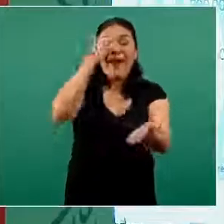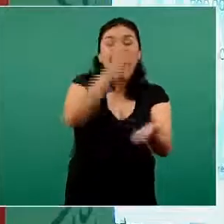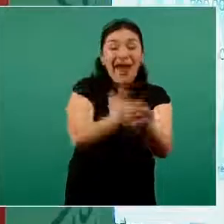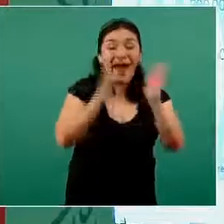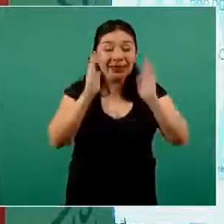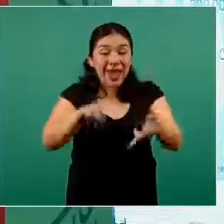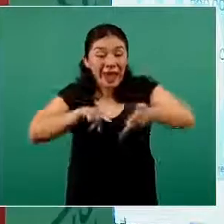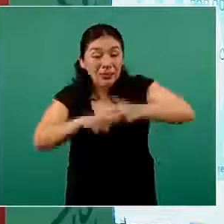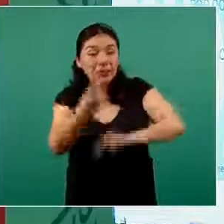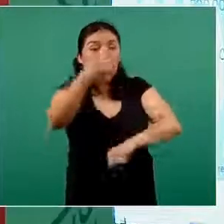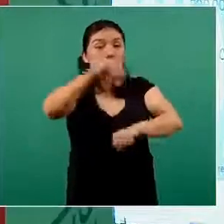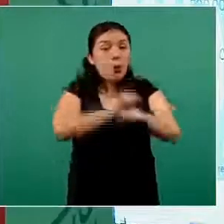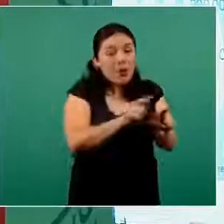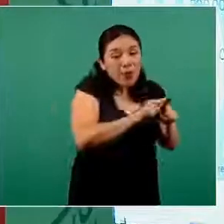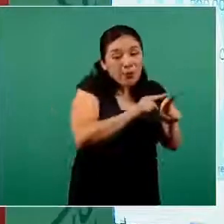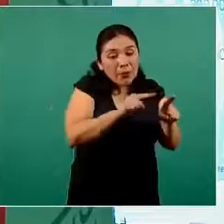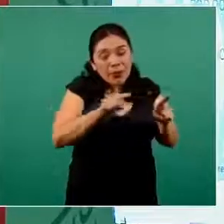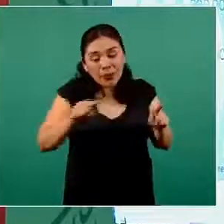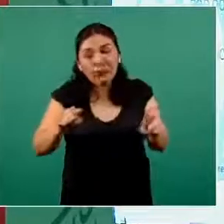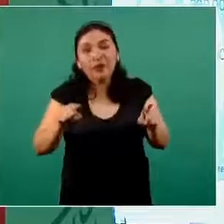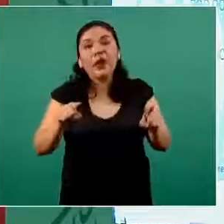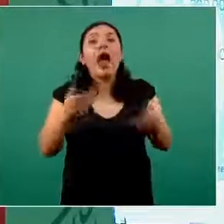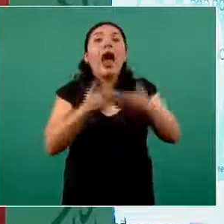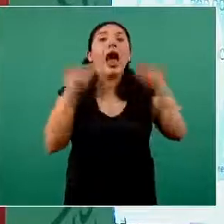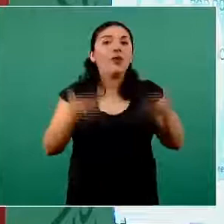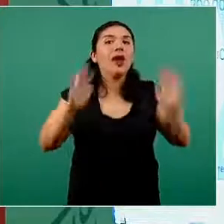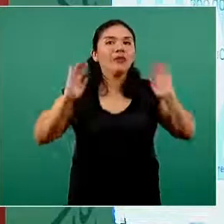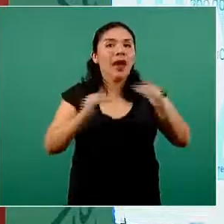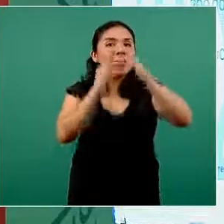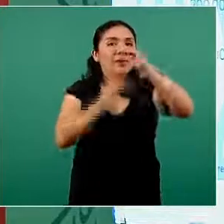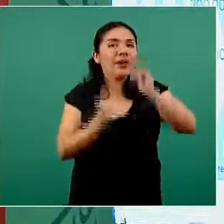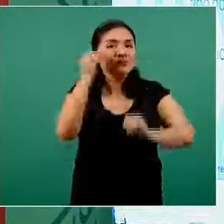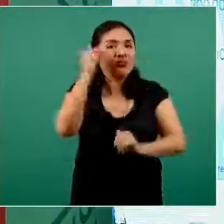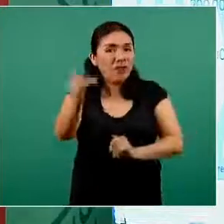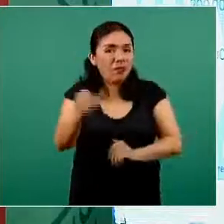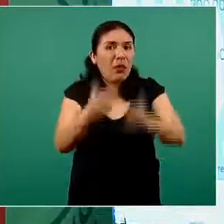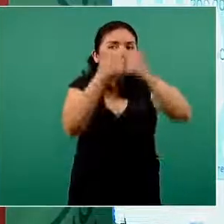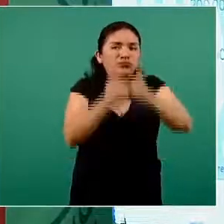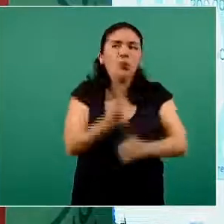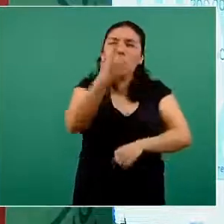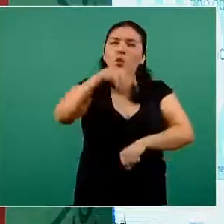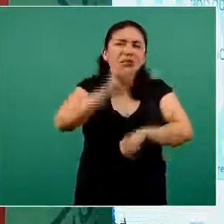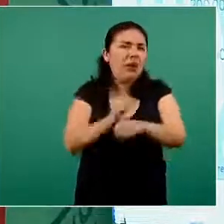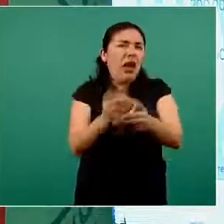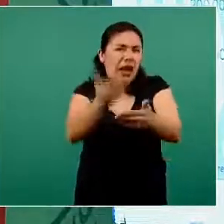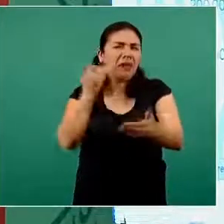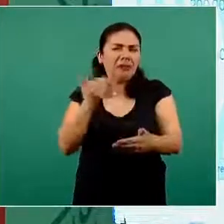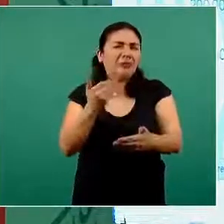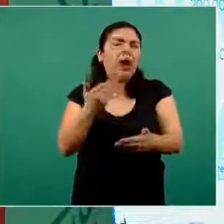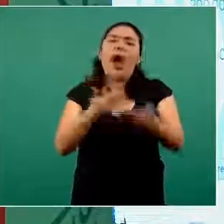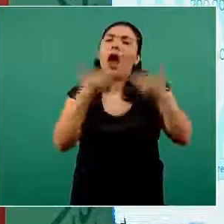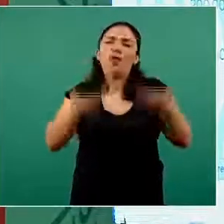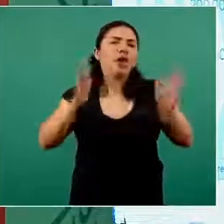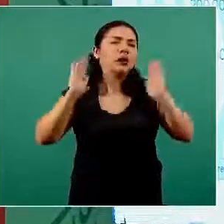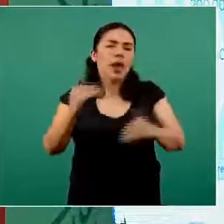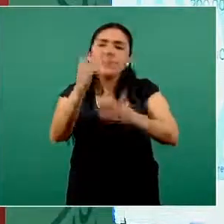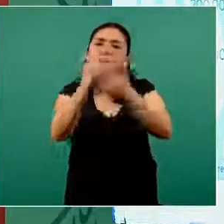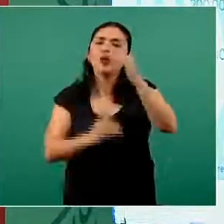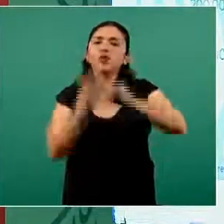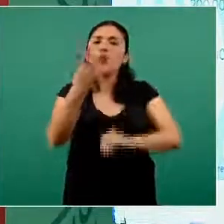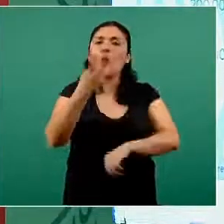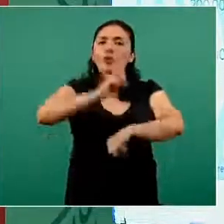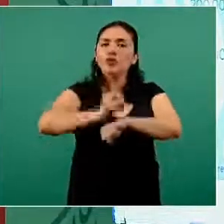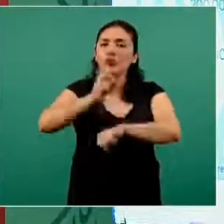trabaja durante toda una semana. Ahora ya recortamos el tiempo de aplicación, anteriormente era 7 días, ahora solamente de 4